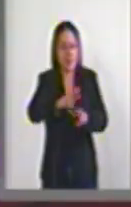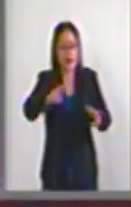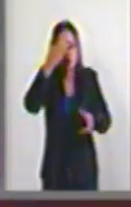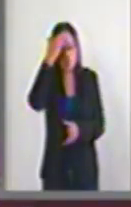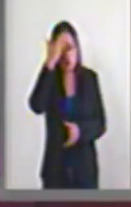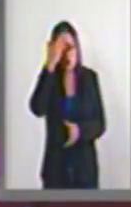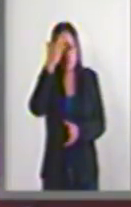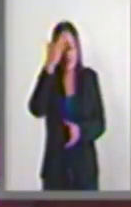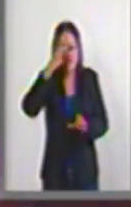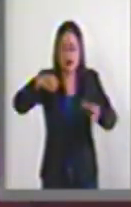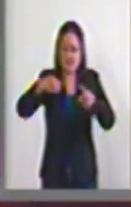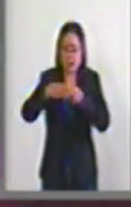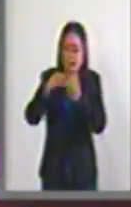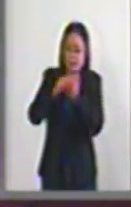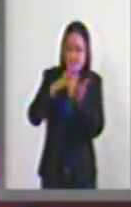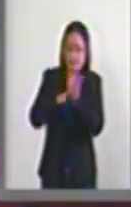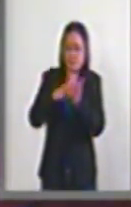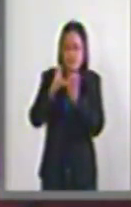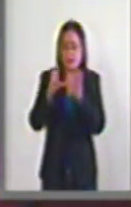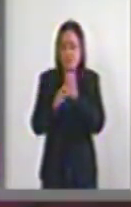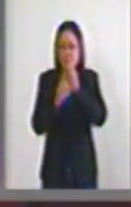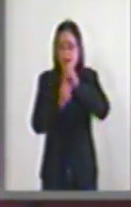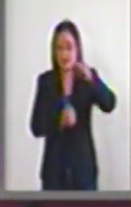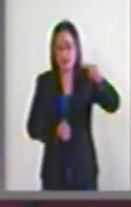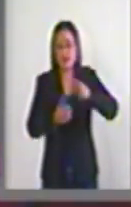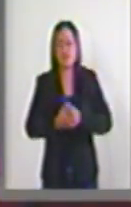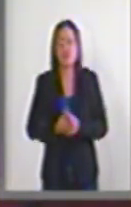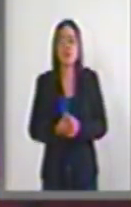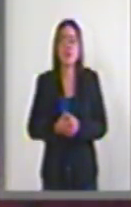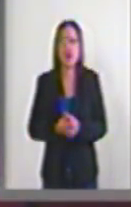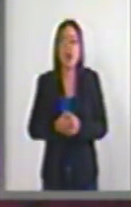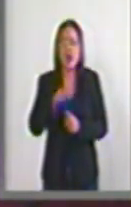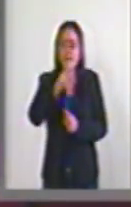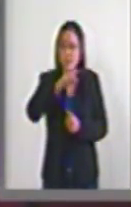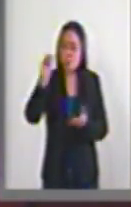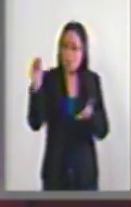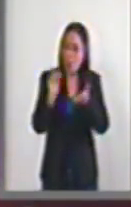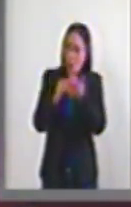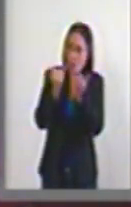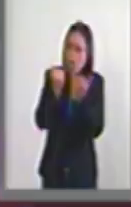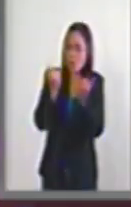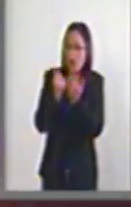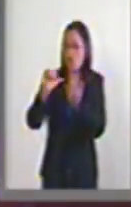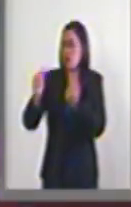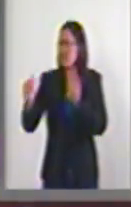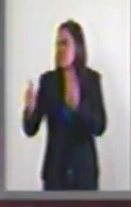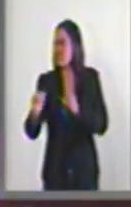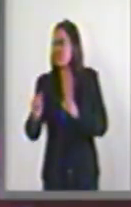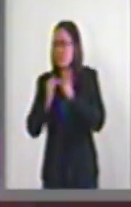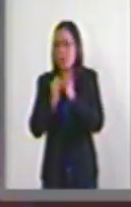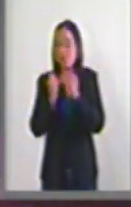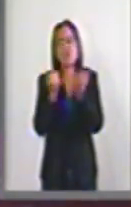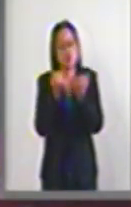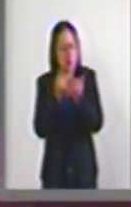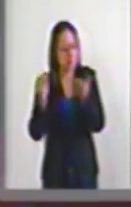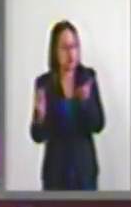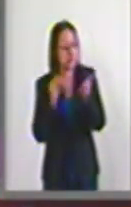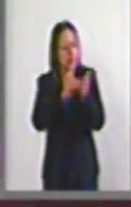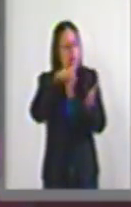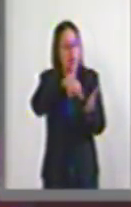reconocida a nivel constitucional, tal como sucede con otros organismos, con el objeto de dar